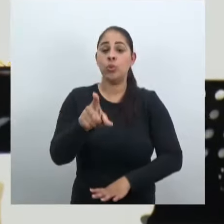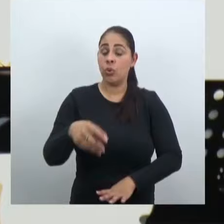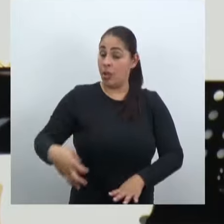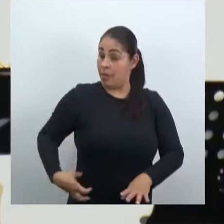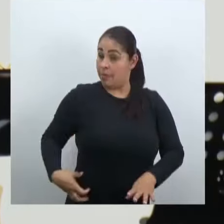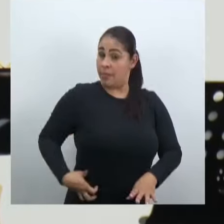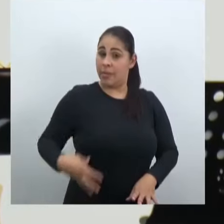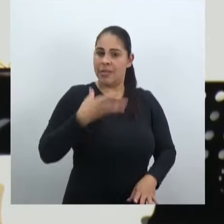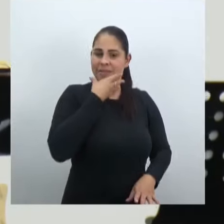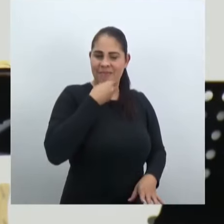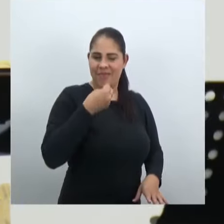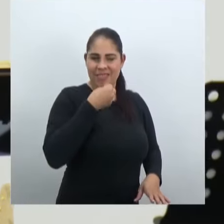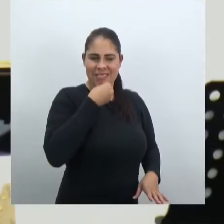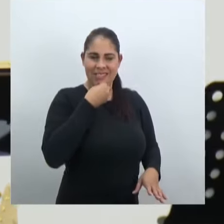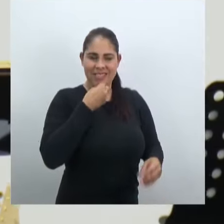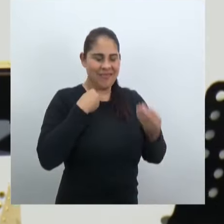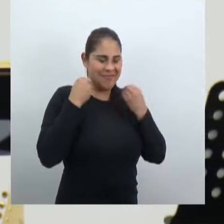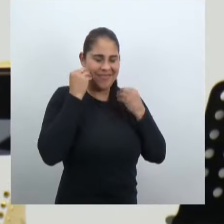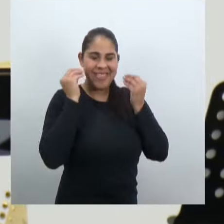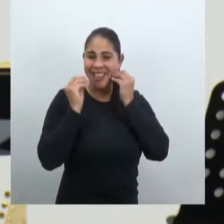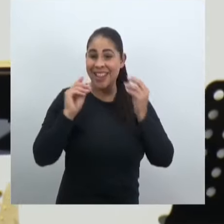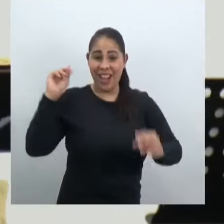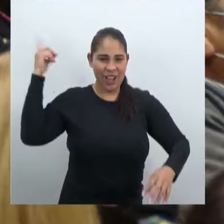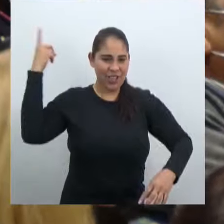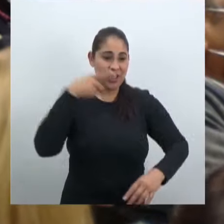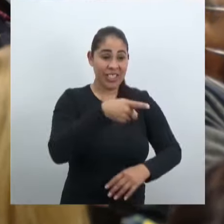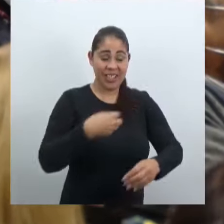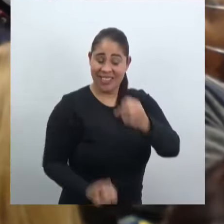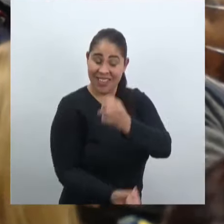preciosa, linda como Dios te hizo.